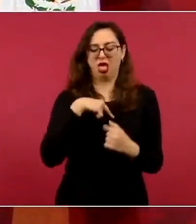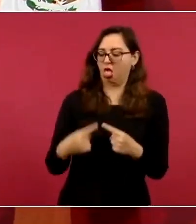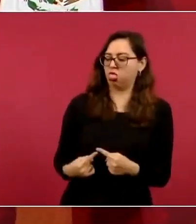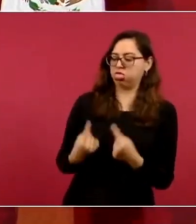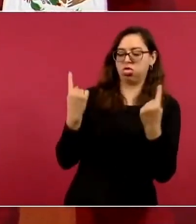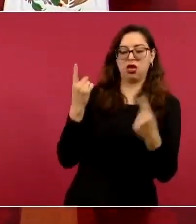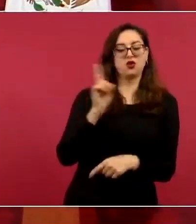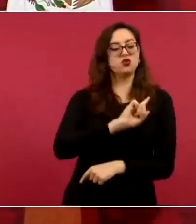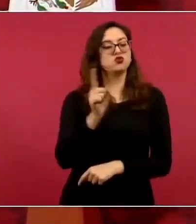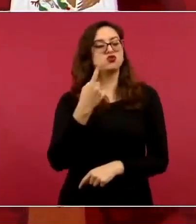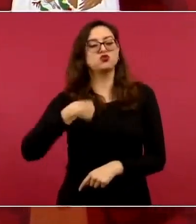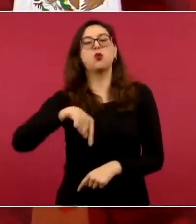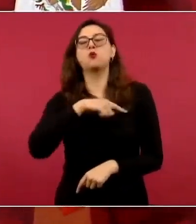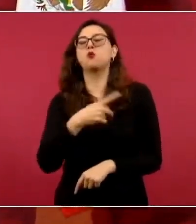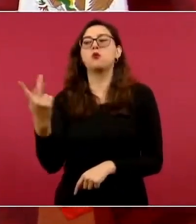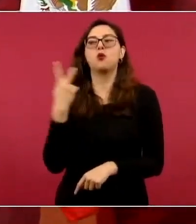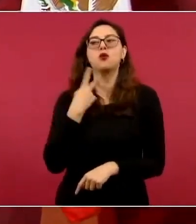Es